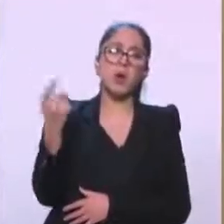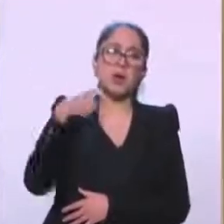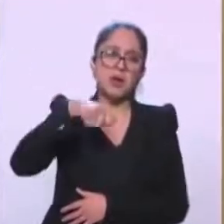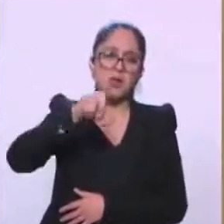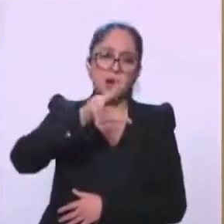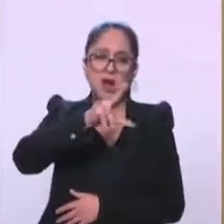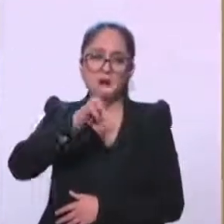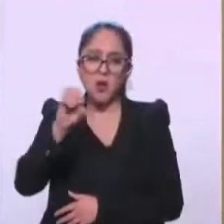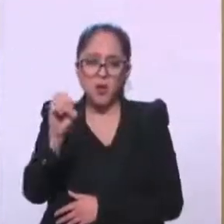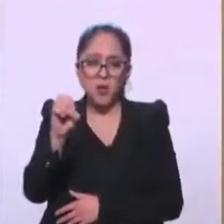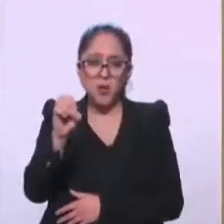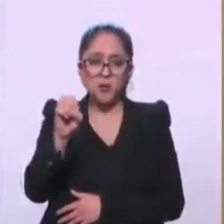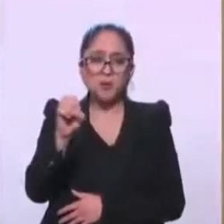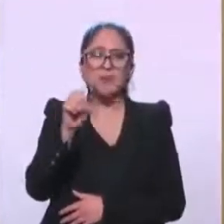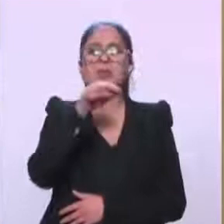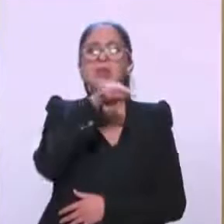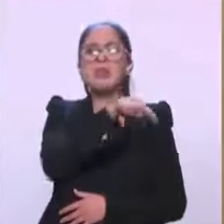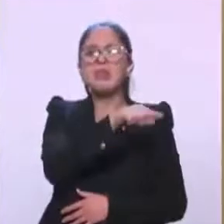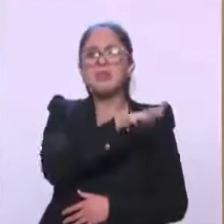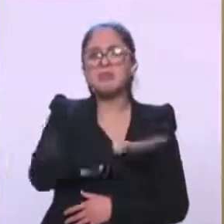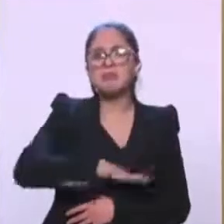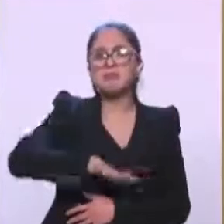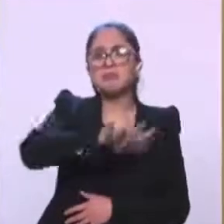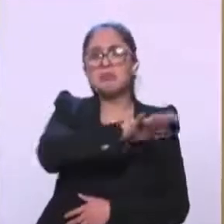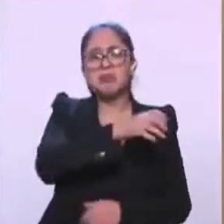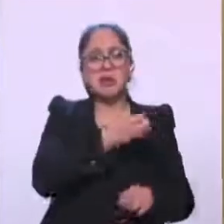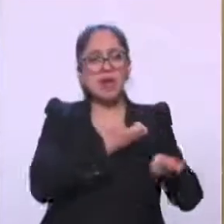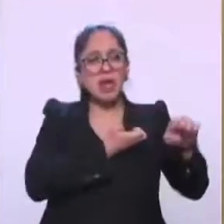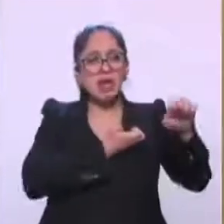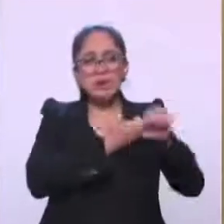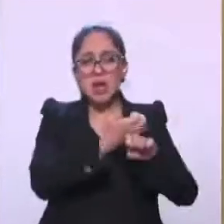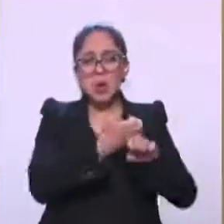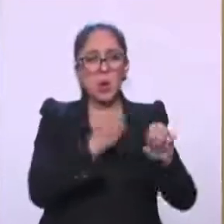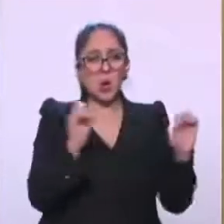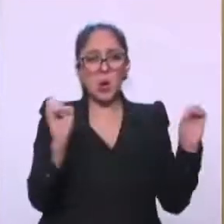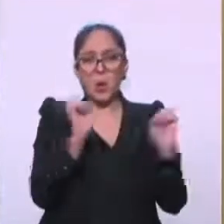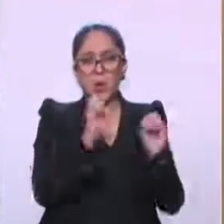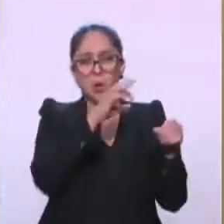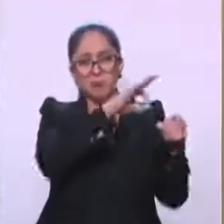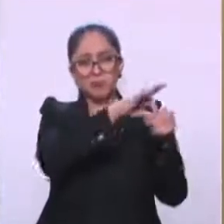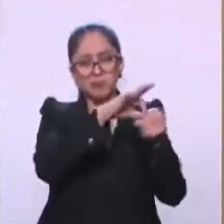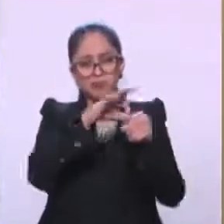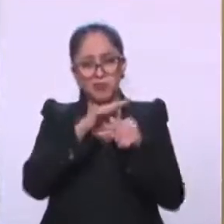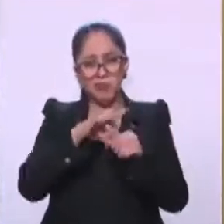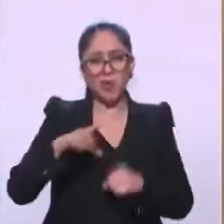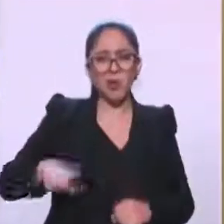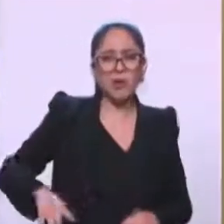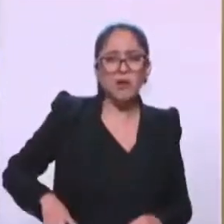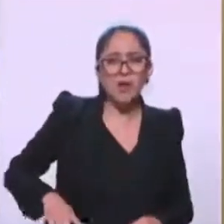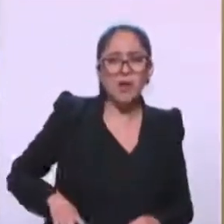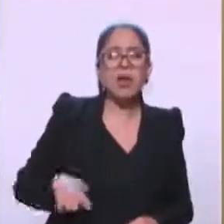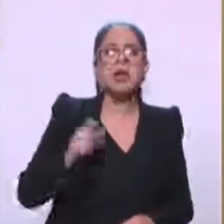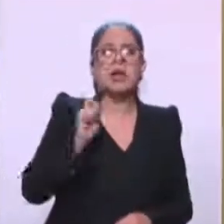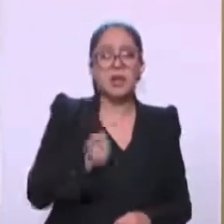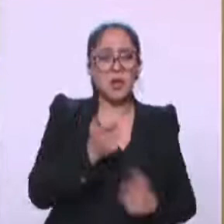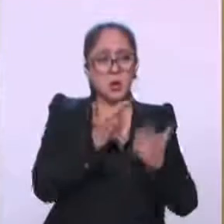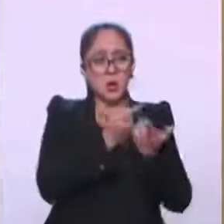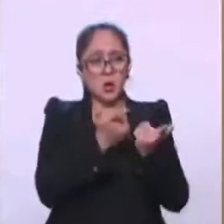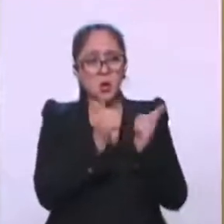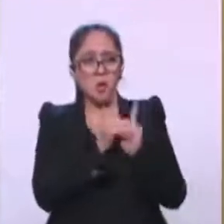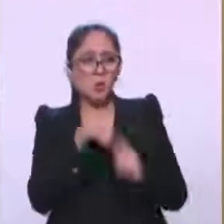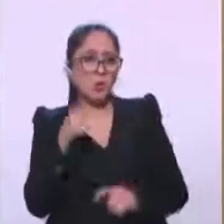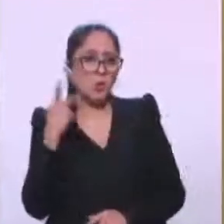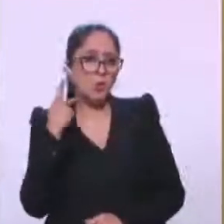Quintana Roo, donde no hubo elección para gobernador. A Morena no le fue bien. Vean lo que pasó en Tamaulipas,